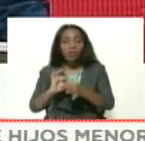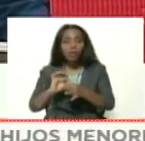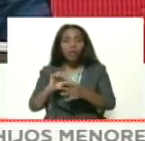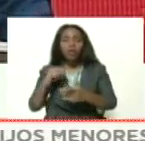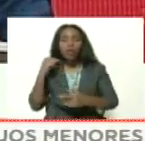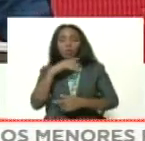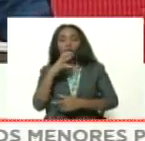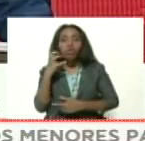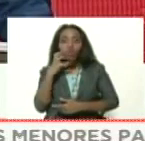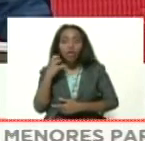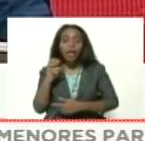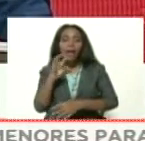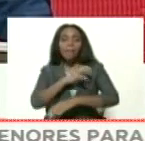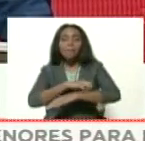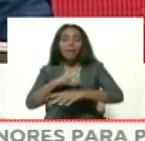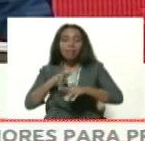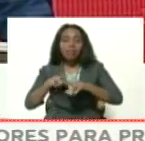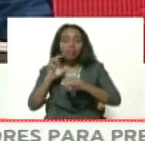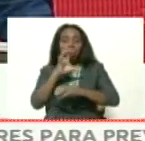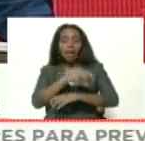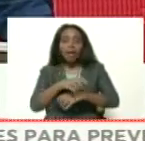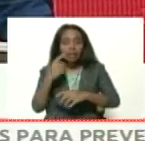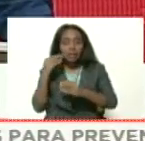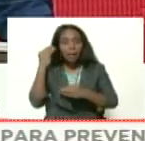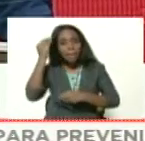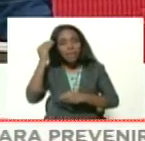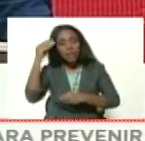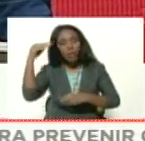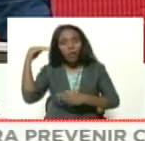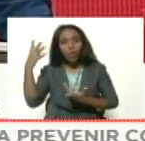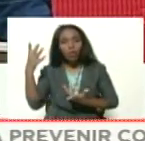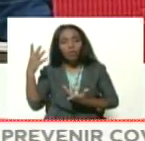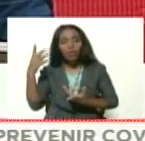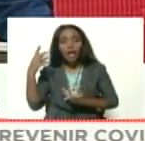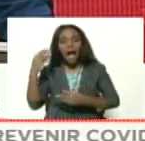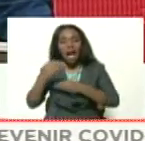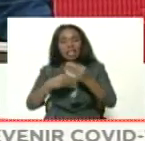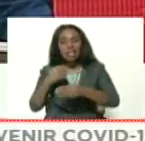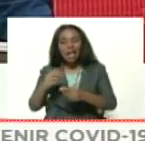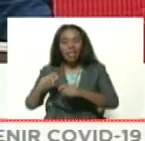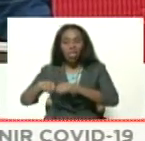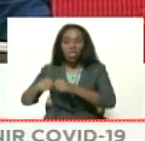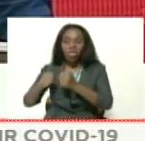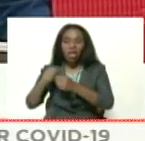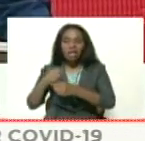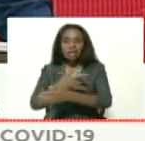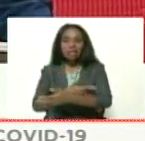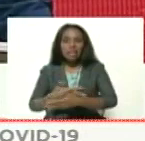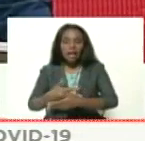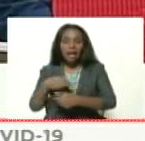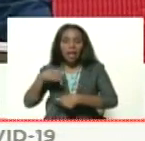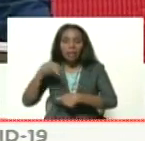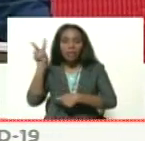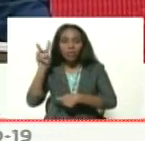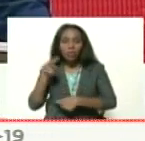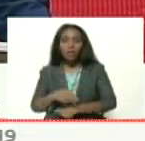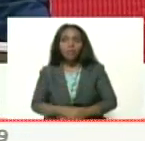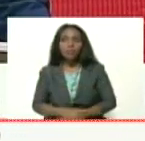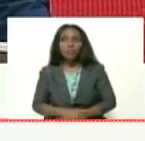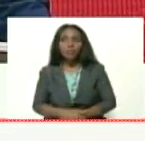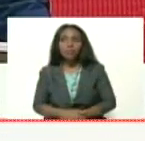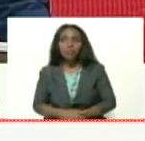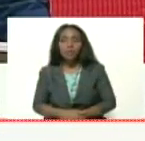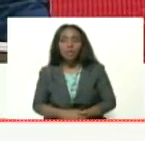Duque, como Donald Trump, que están pensando en generar baños de sangre en Venezuela.